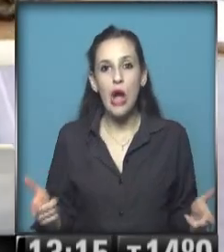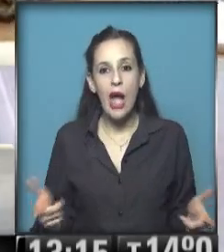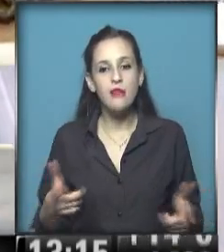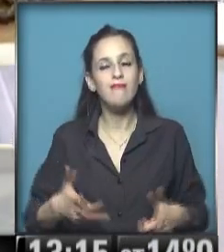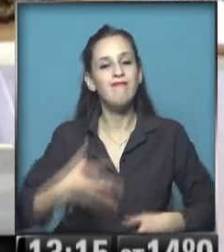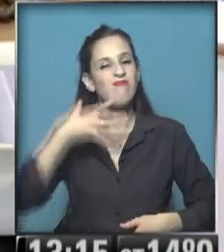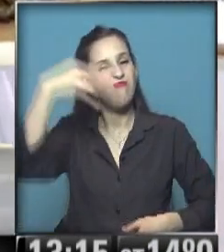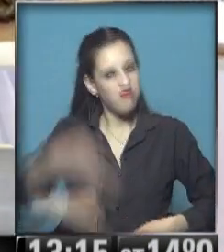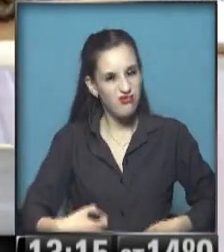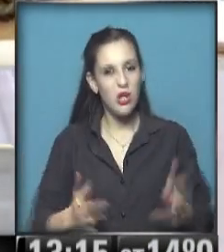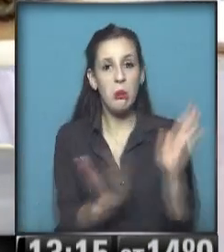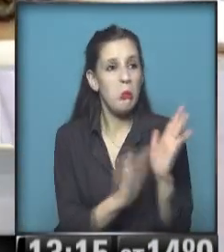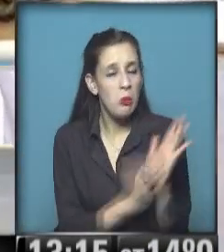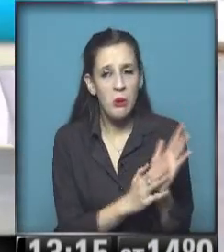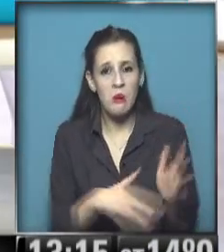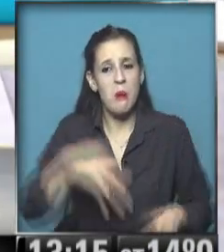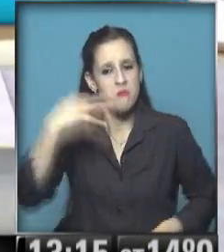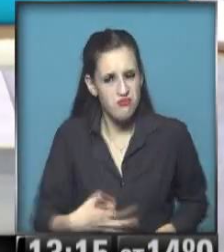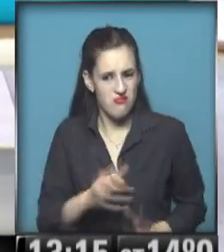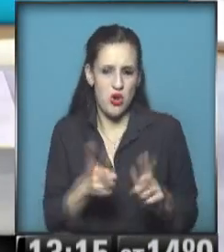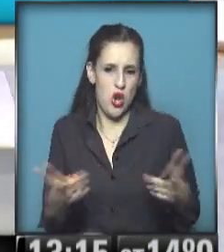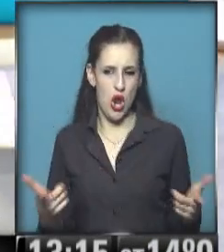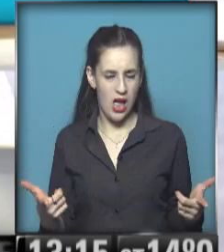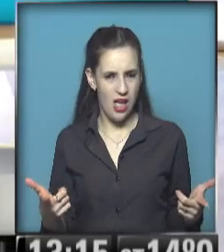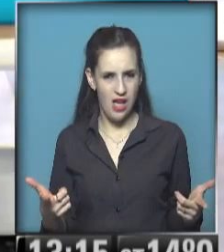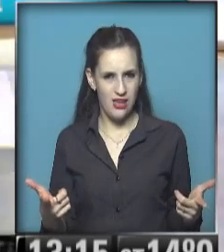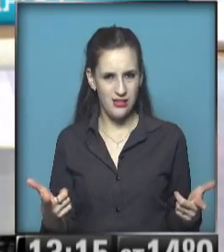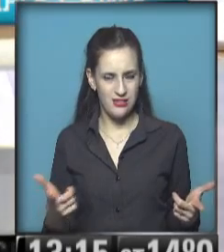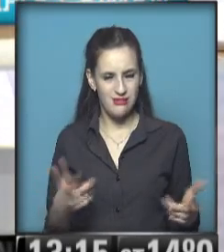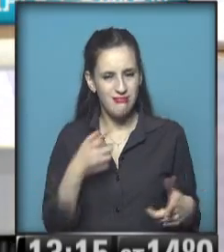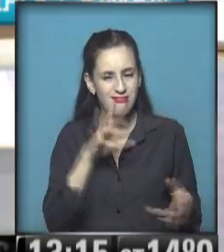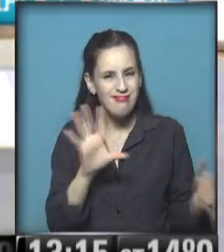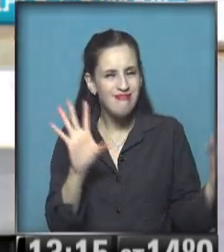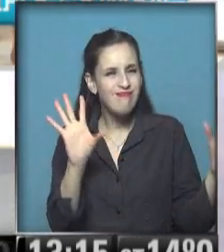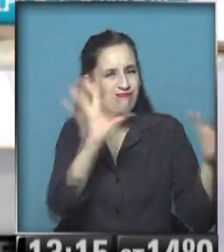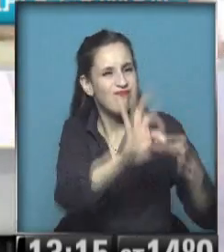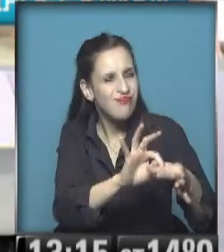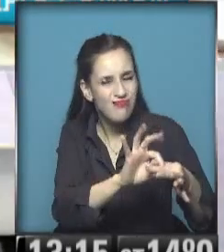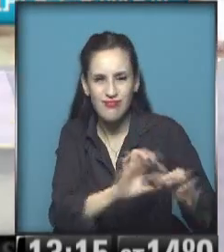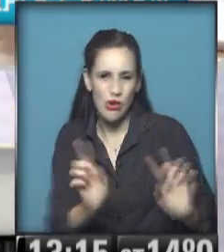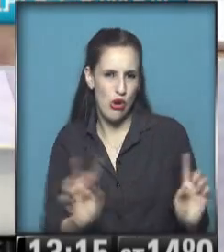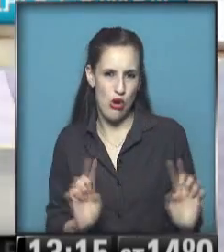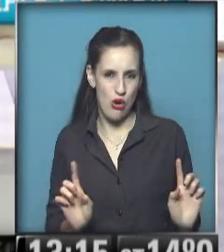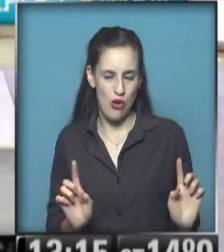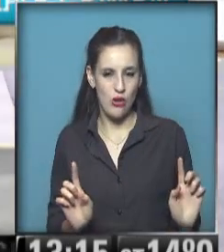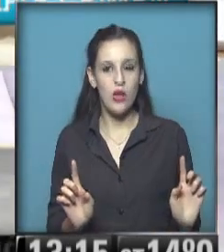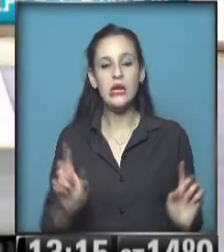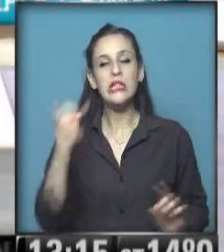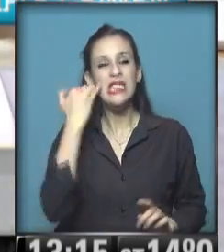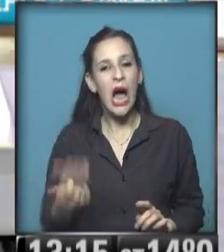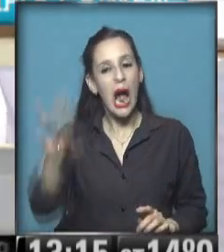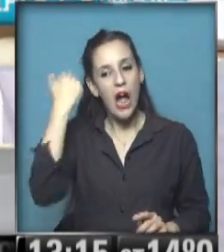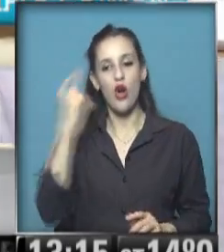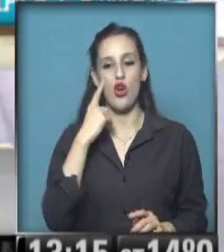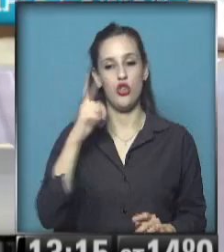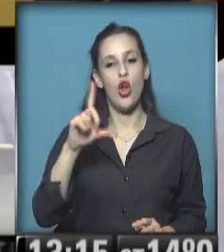contundencia probatoria, no tiene ninguna vinculación con la realidad, es simplemente una opinión. Conociendo a Martín Lanata, conociendo